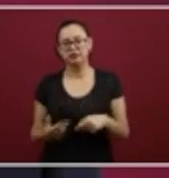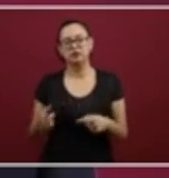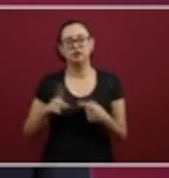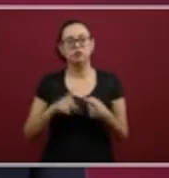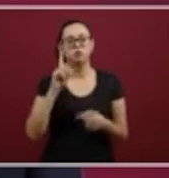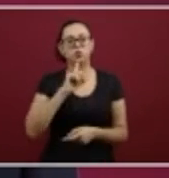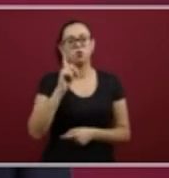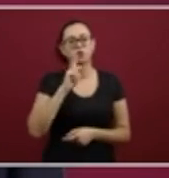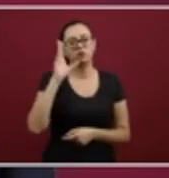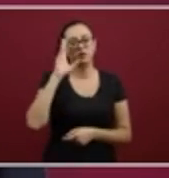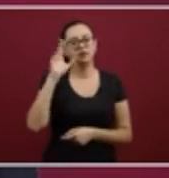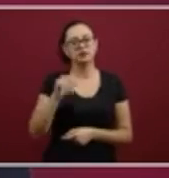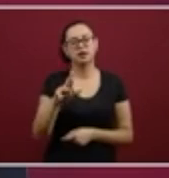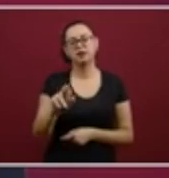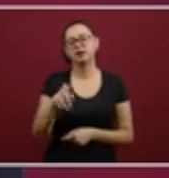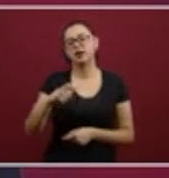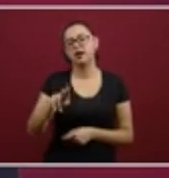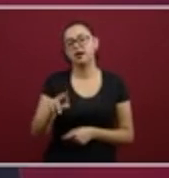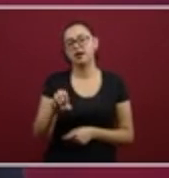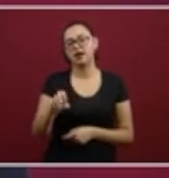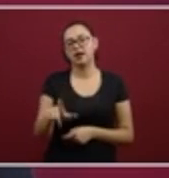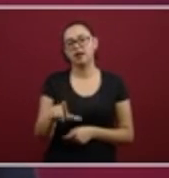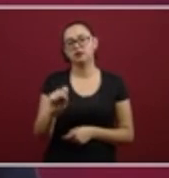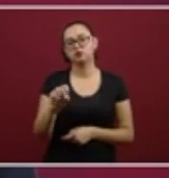Sosa. Y